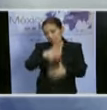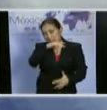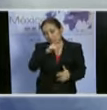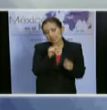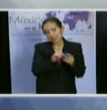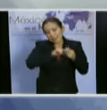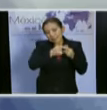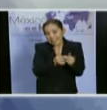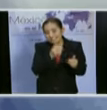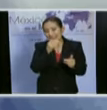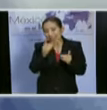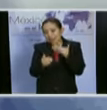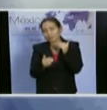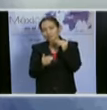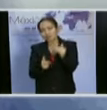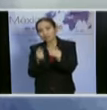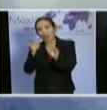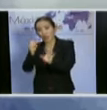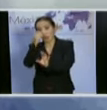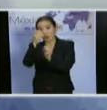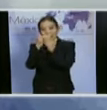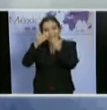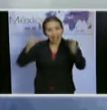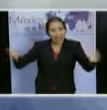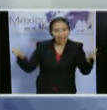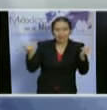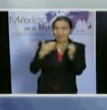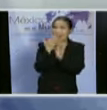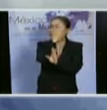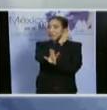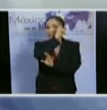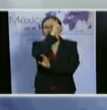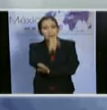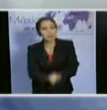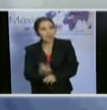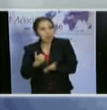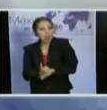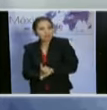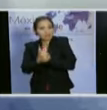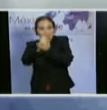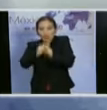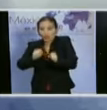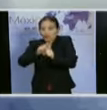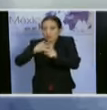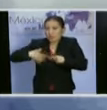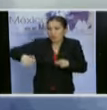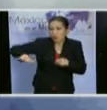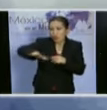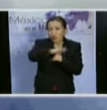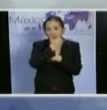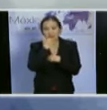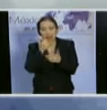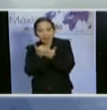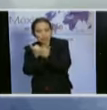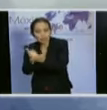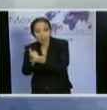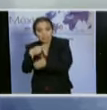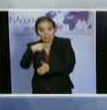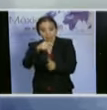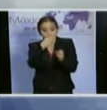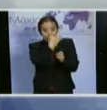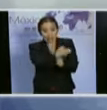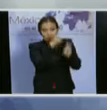ser una oportunidad inigualable para el fortalecimiento de la sociedad civil. Sin duda alguna, esta